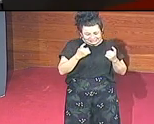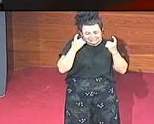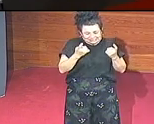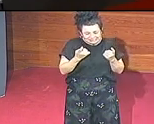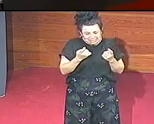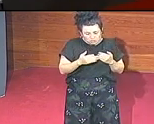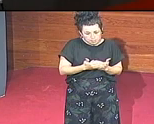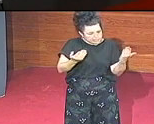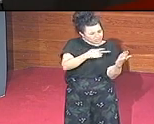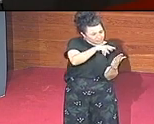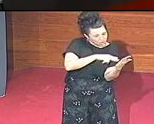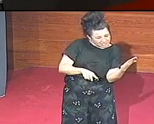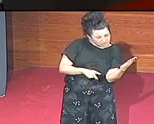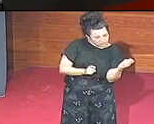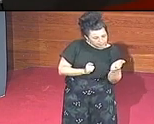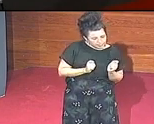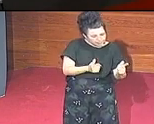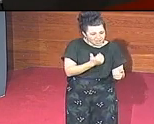lector de la manera más sencilla